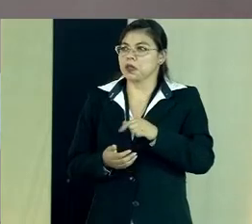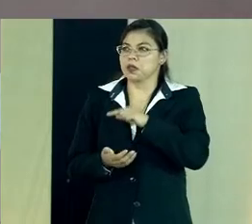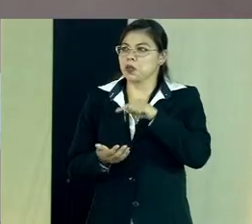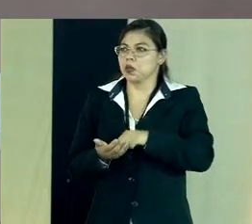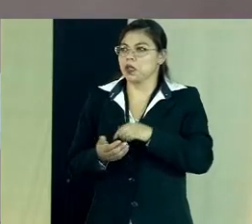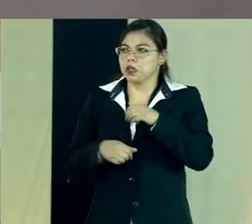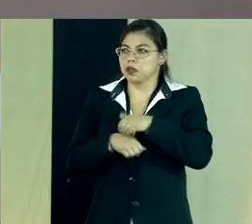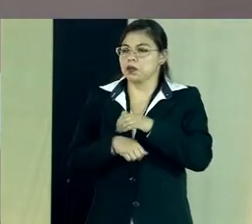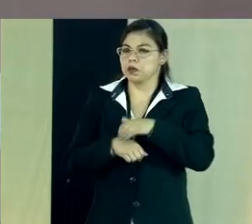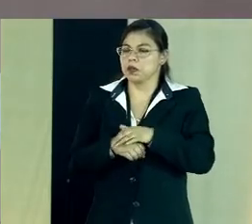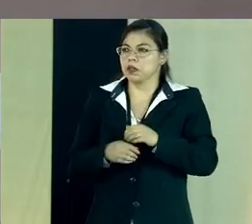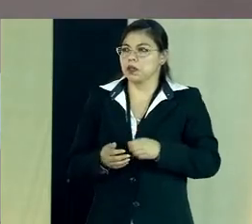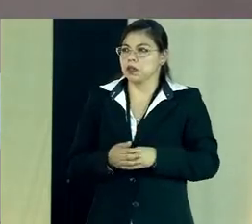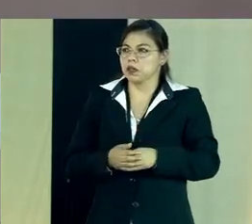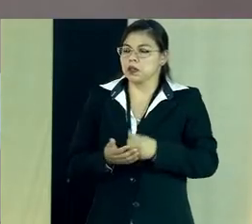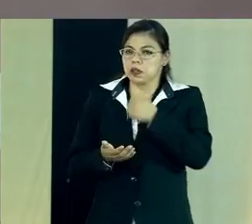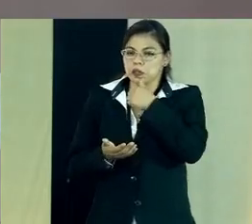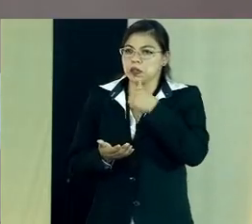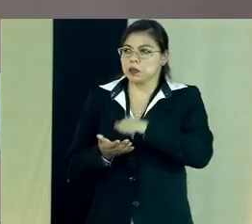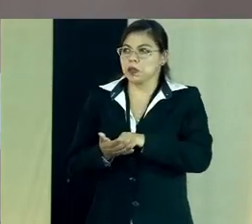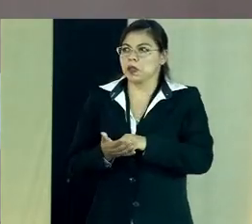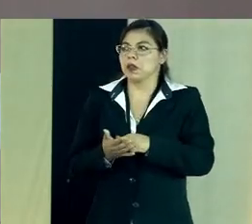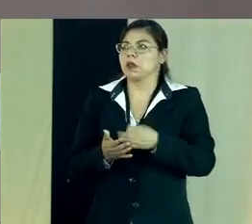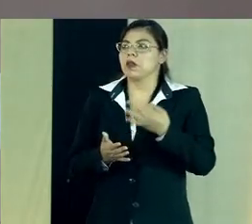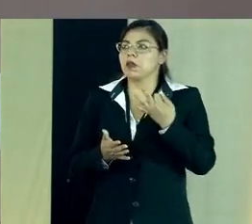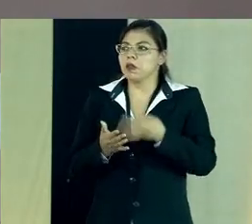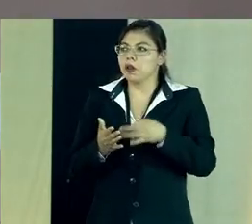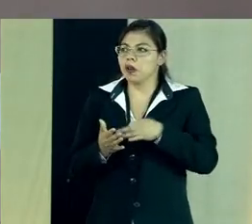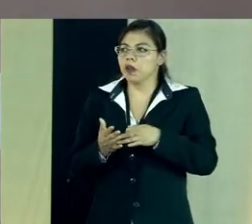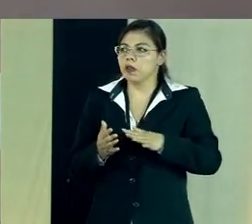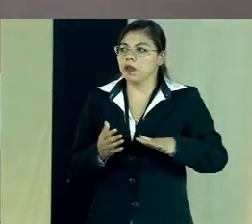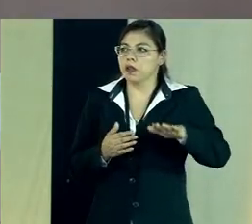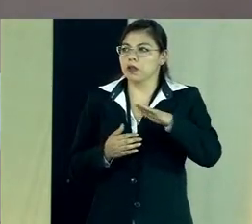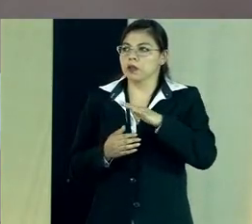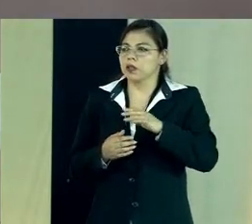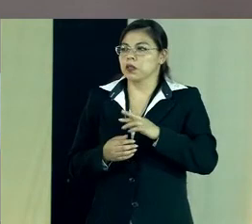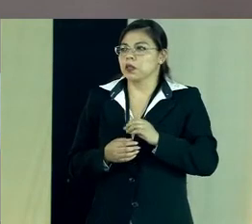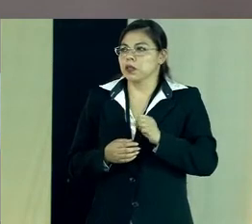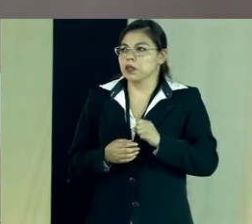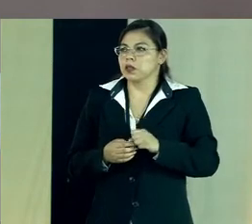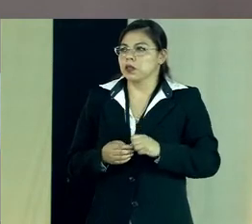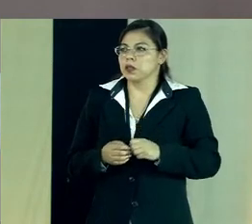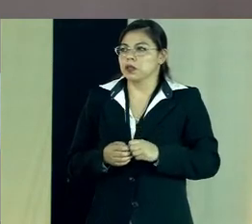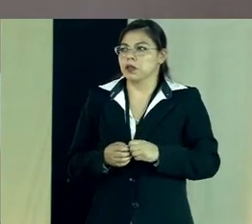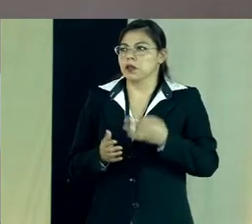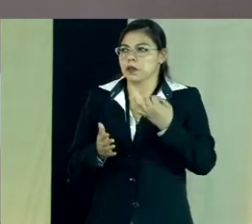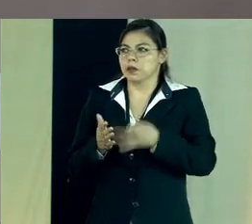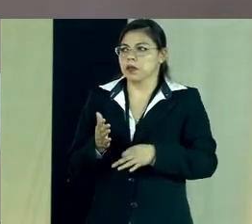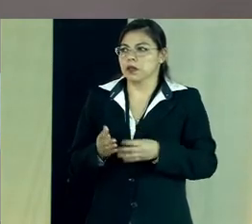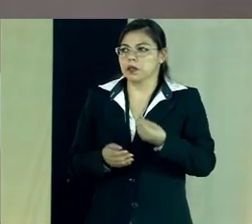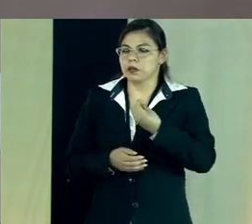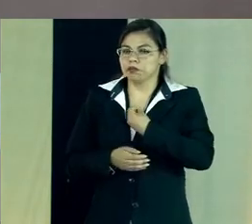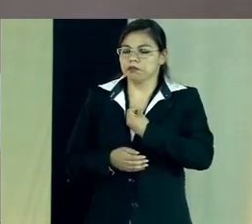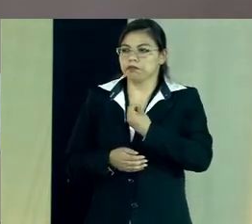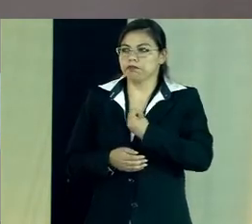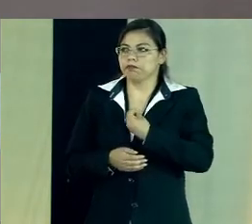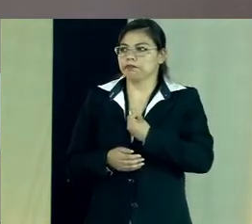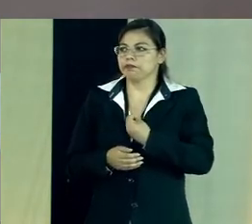barrios vulnerables por la falta de resiliencia comunitaria basada en determinantes